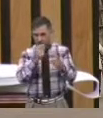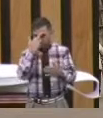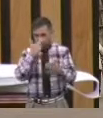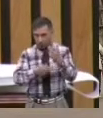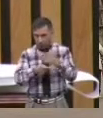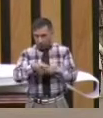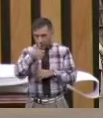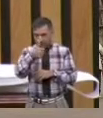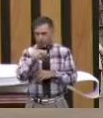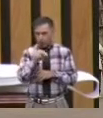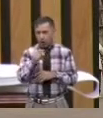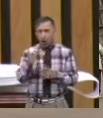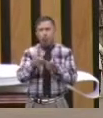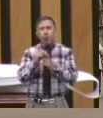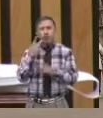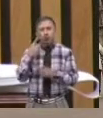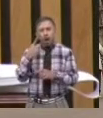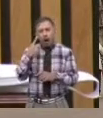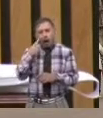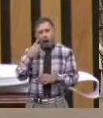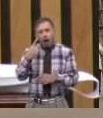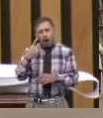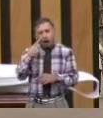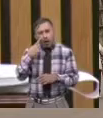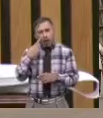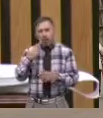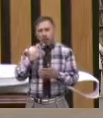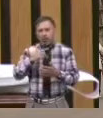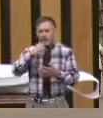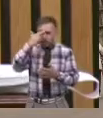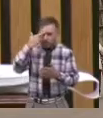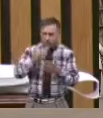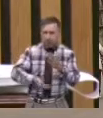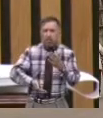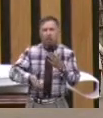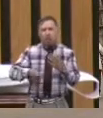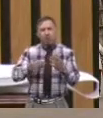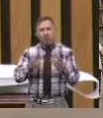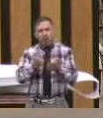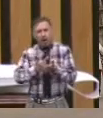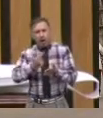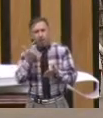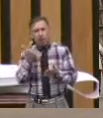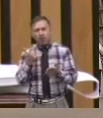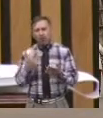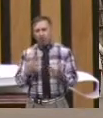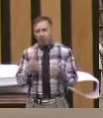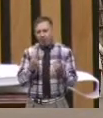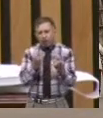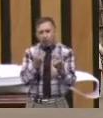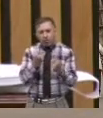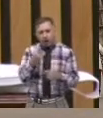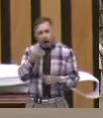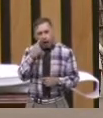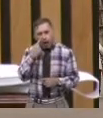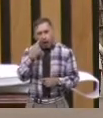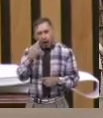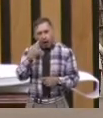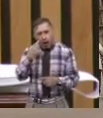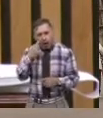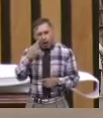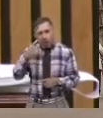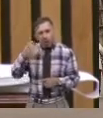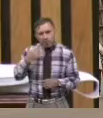este partido ha sido grave, ilegal, dolosa, sistemática, una y otra